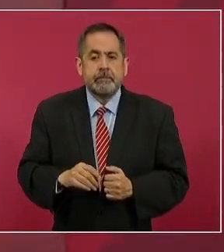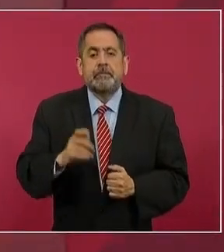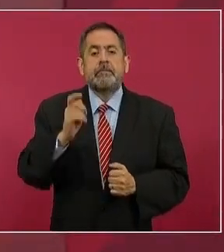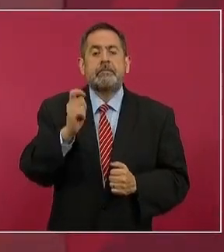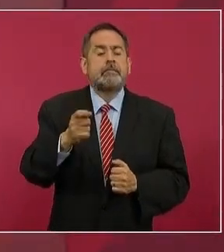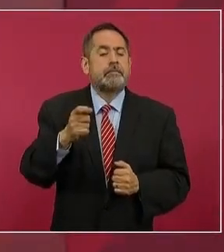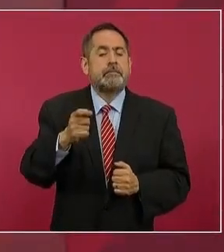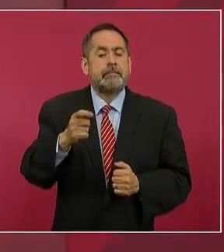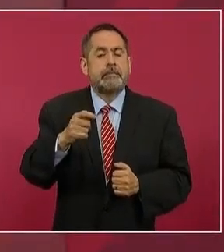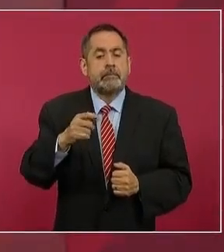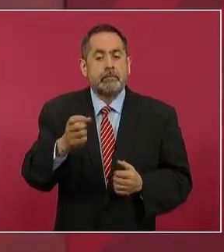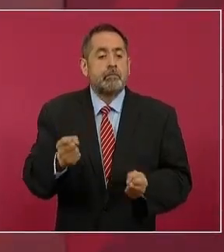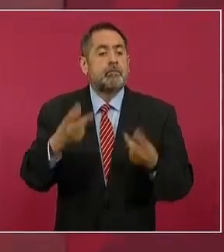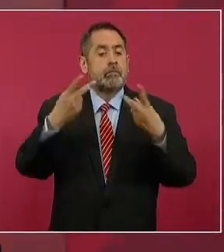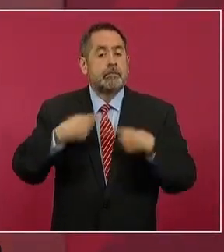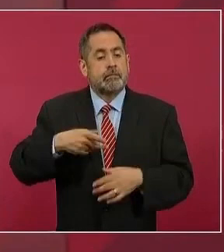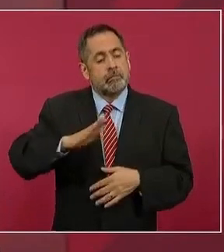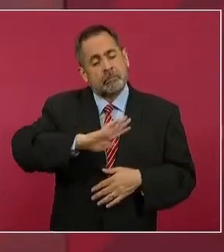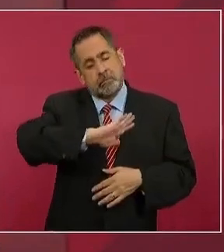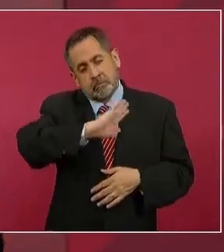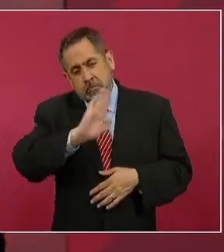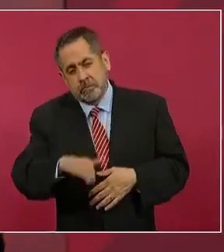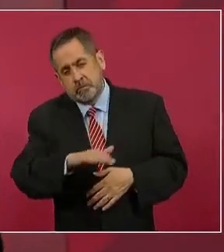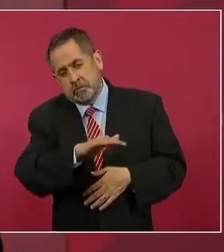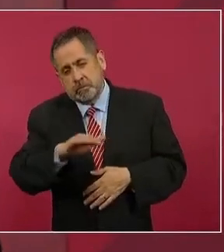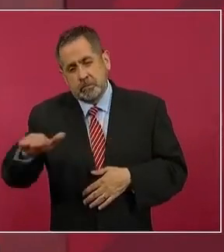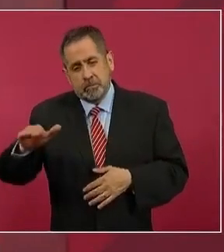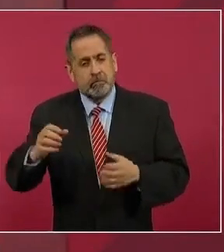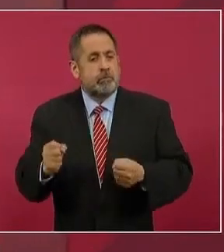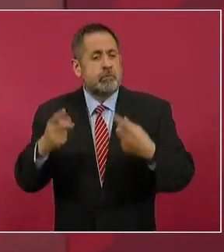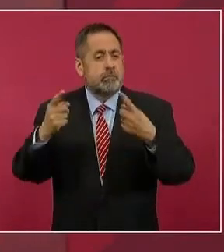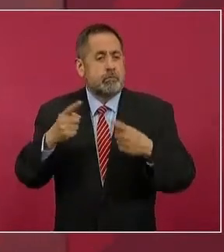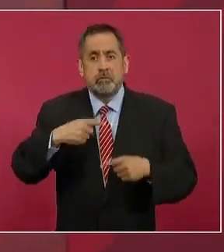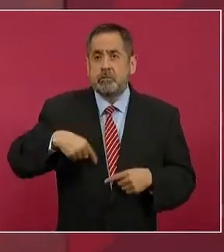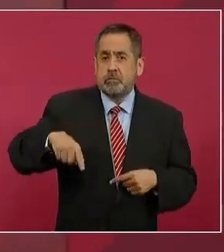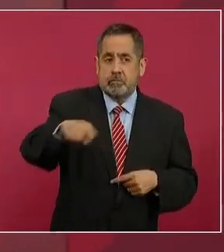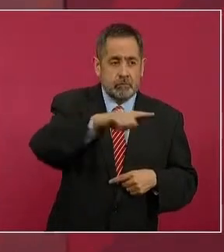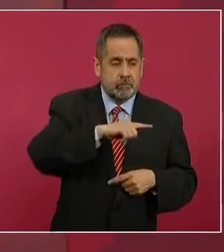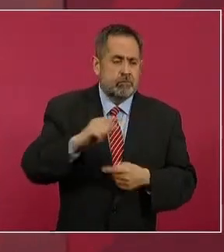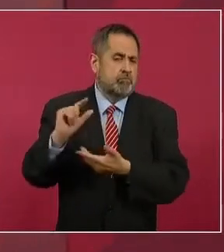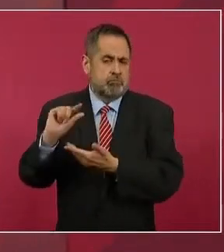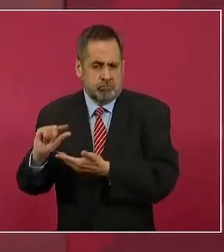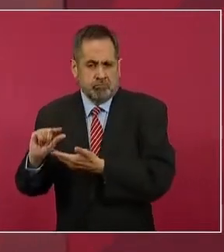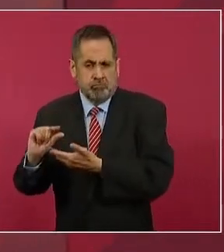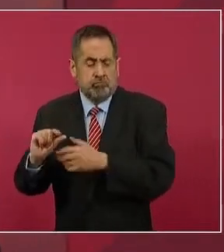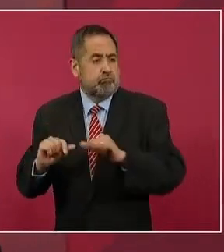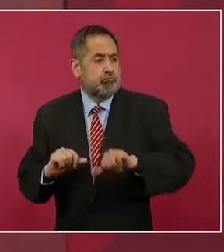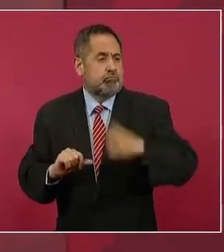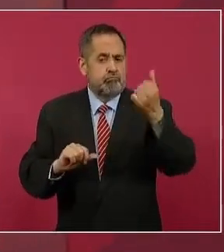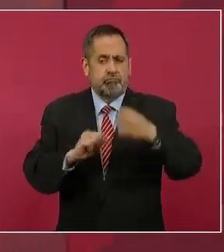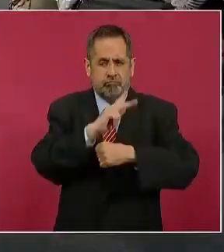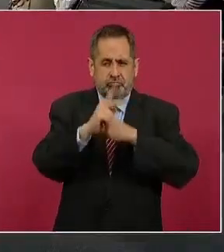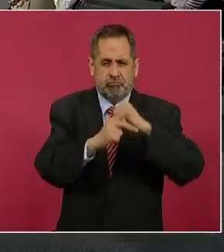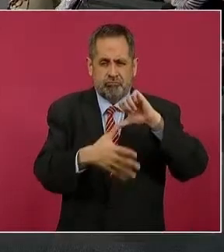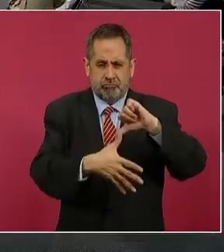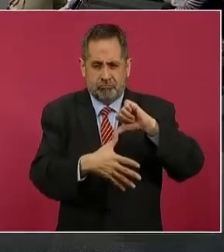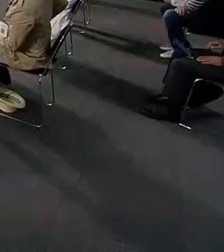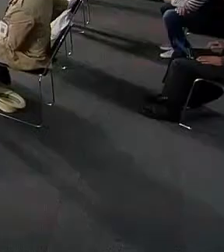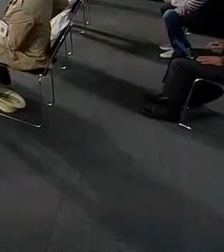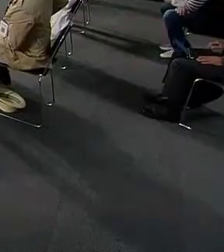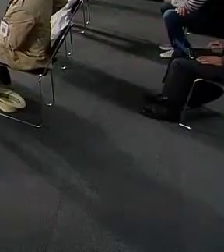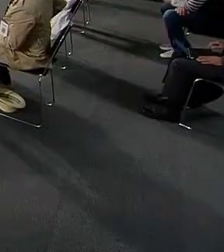en cuanto a número de fallecidos con relación a otros países de América, incluso con relación a Estados